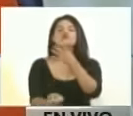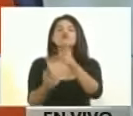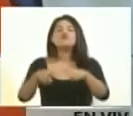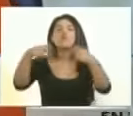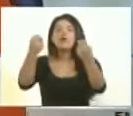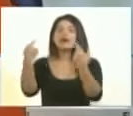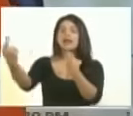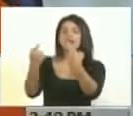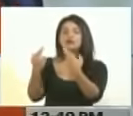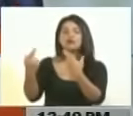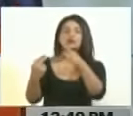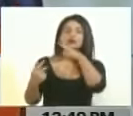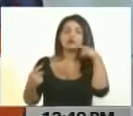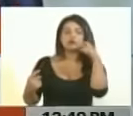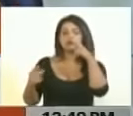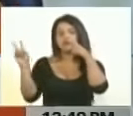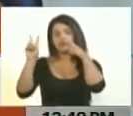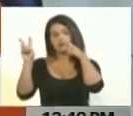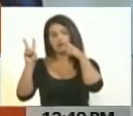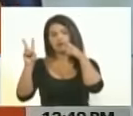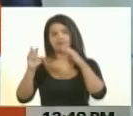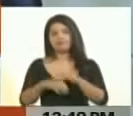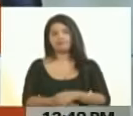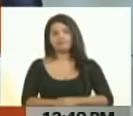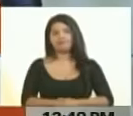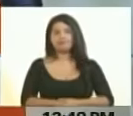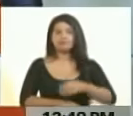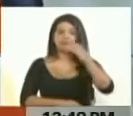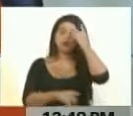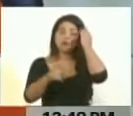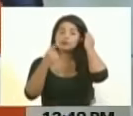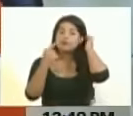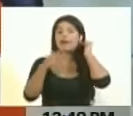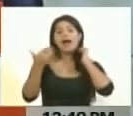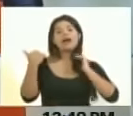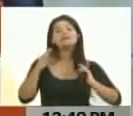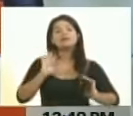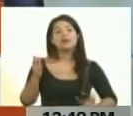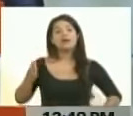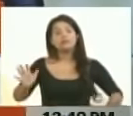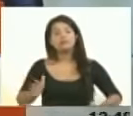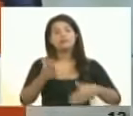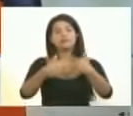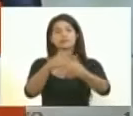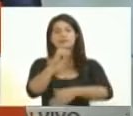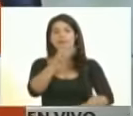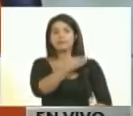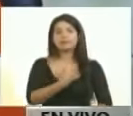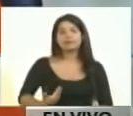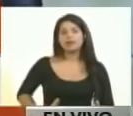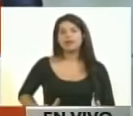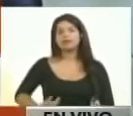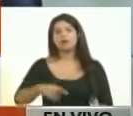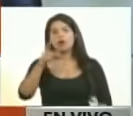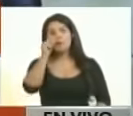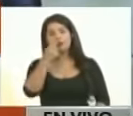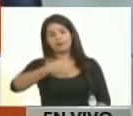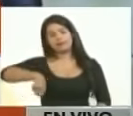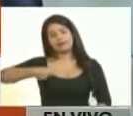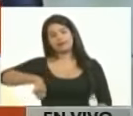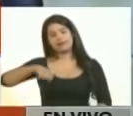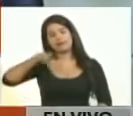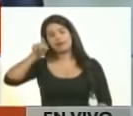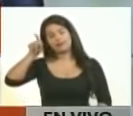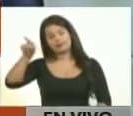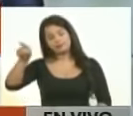y Venezuela. Una relación que, como ustedes bien saben, había sido cultivada por el presidente Vladimir Putin y por